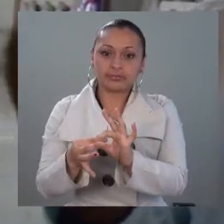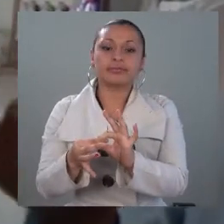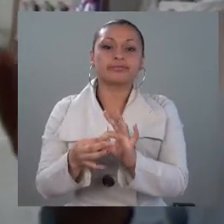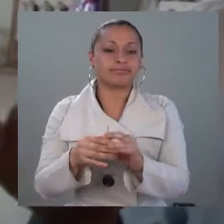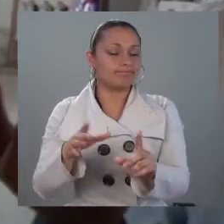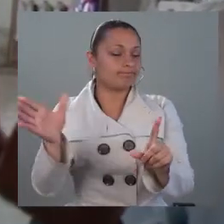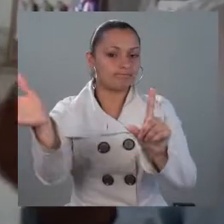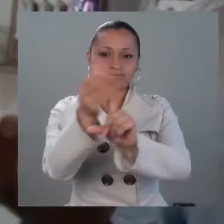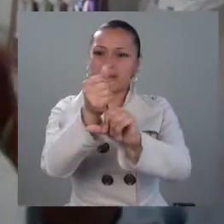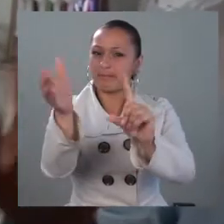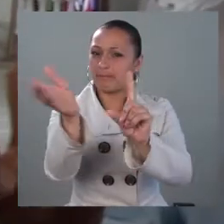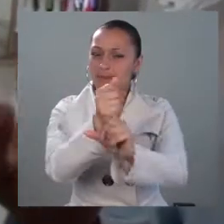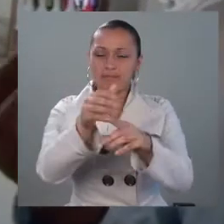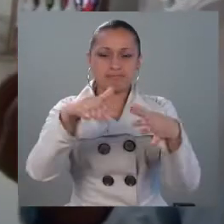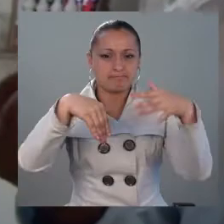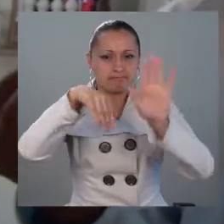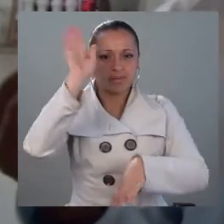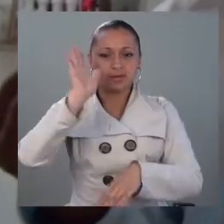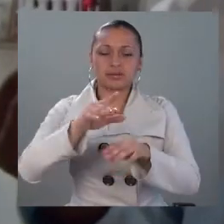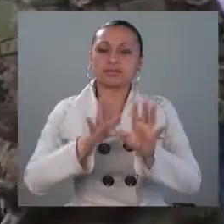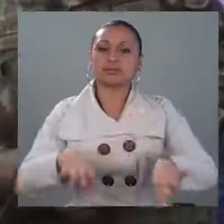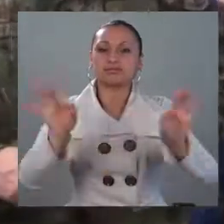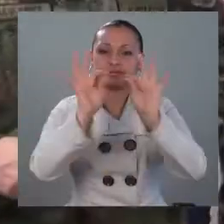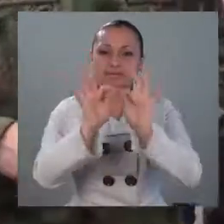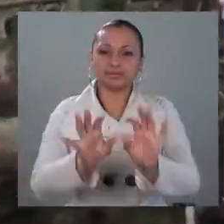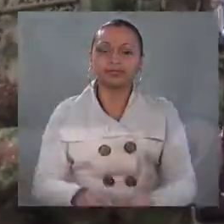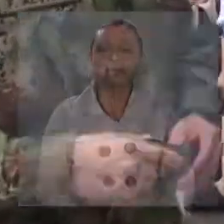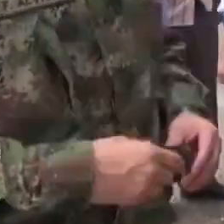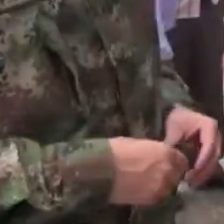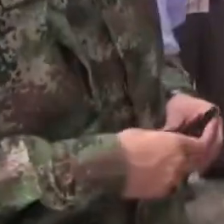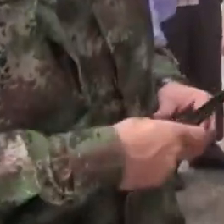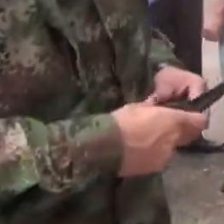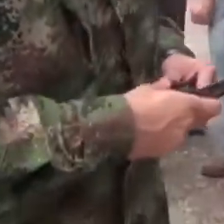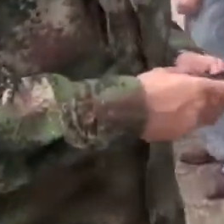región, los éxitos fueron mucho más profundos.